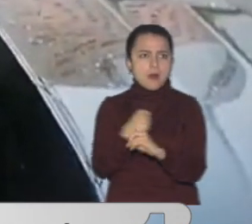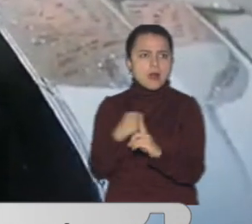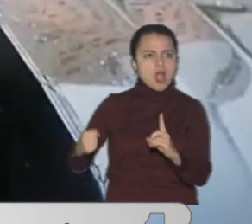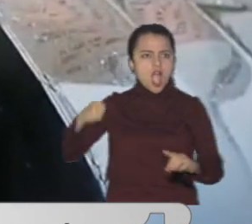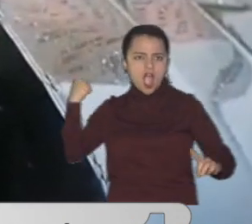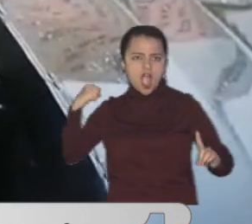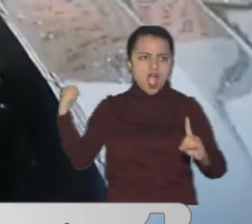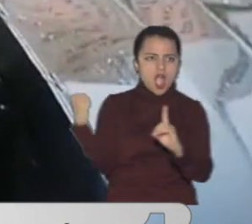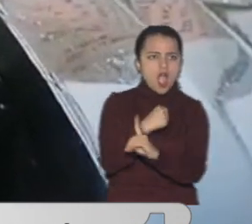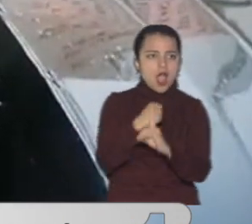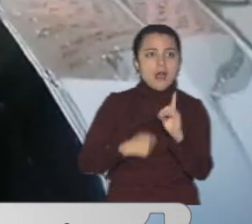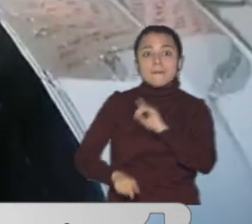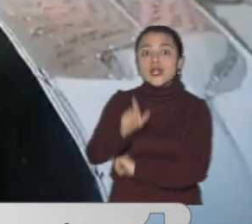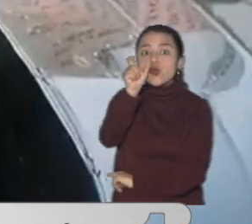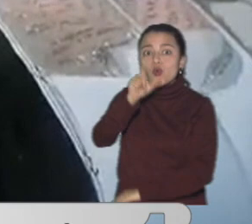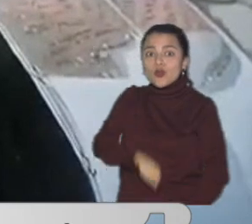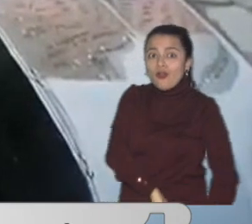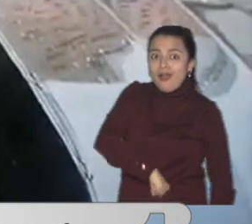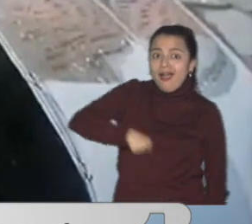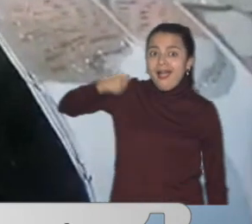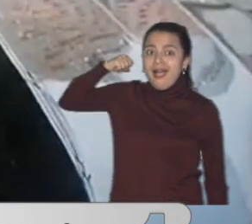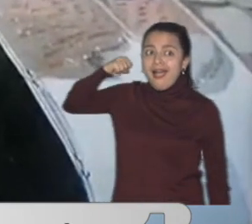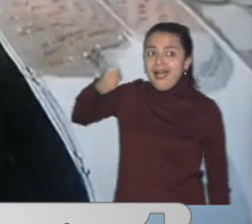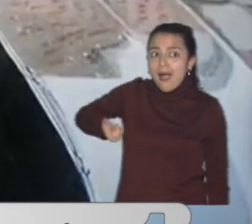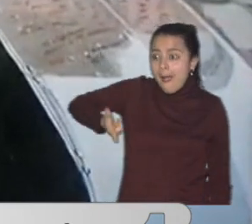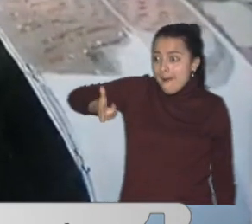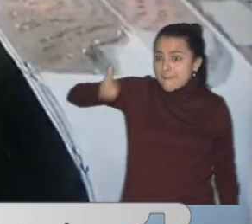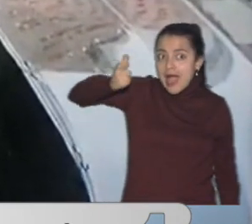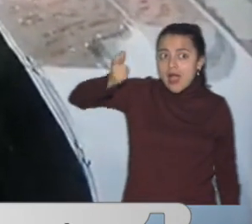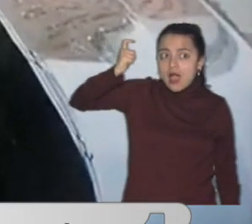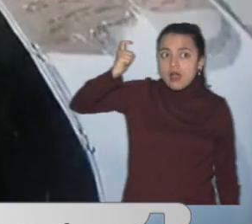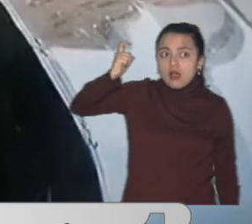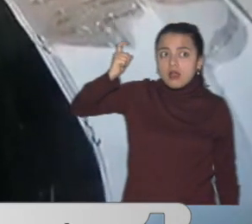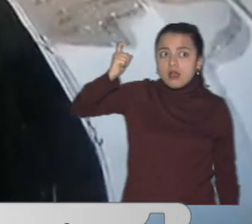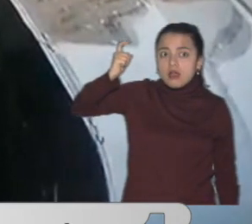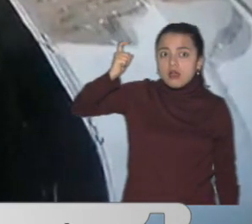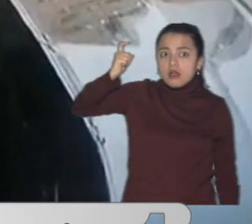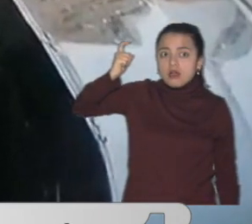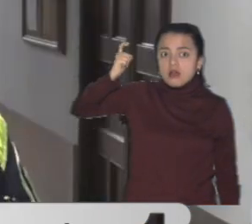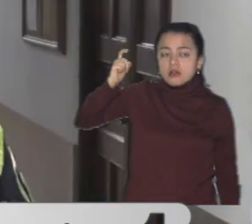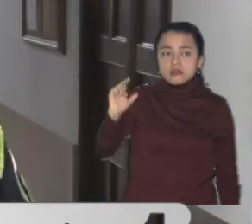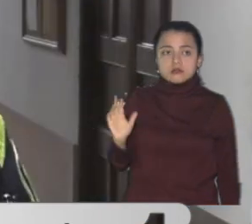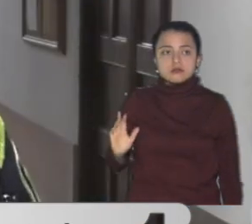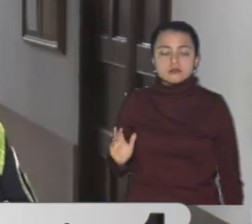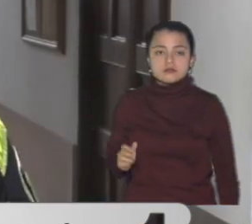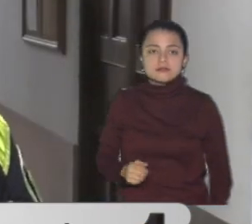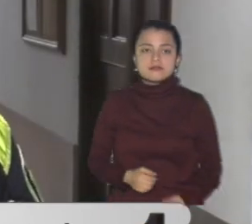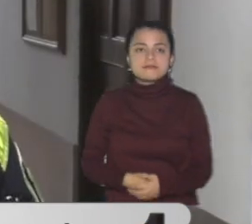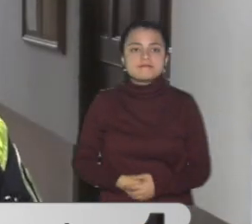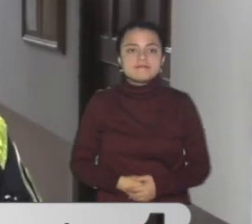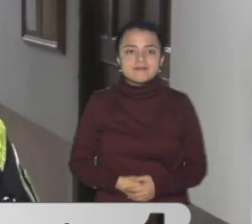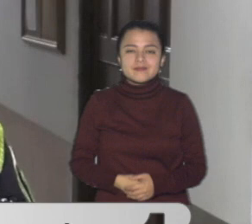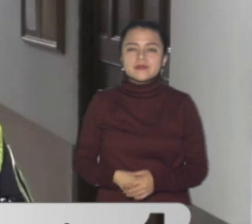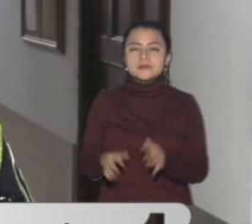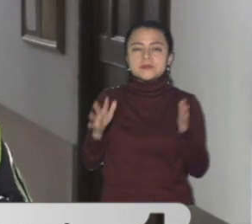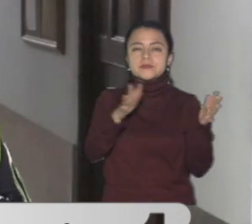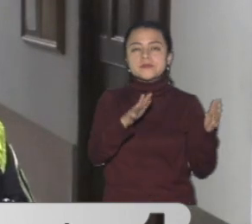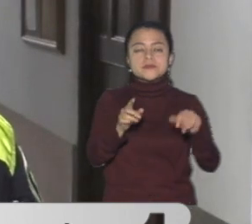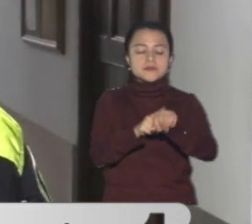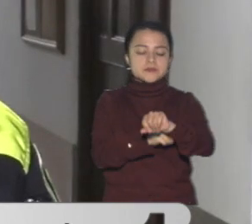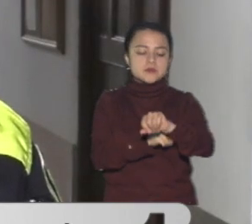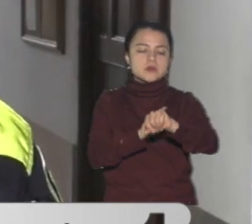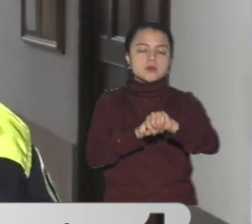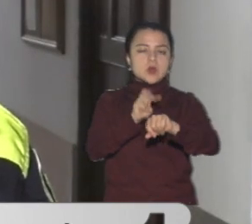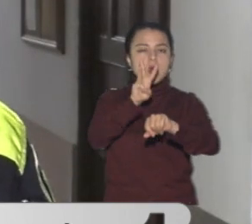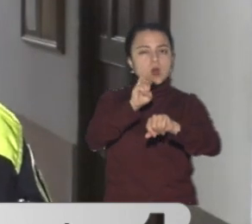fueron a los golpes y uno de ellos sacó un arma de fuego y asesinó al otro. Sobre las 8 y 10 de la mañana se presenta un